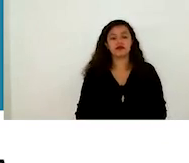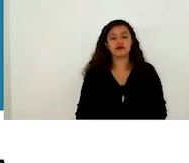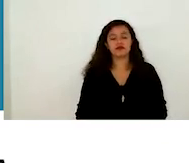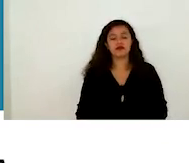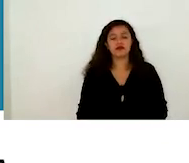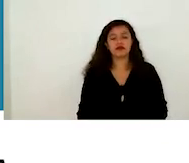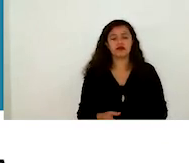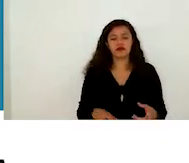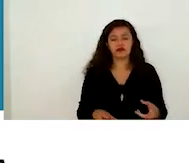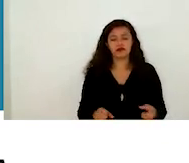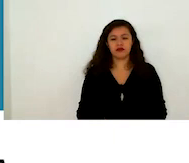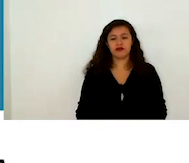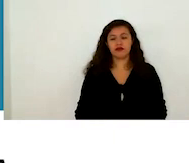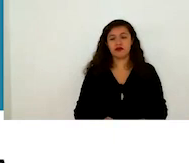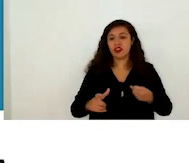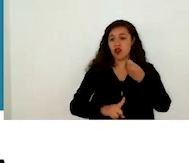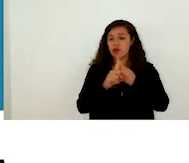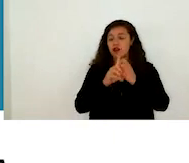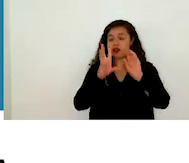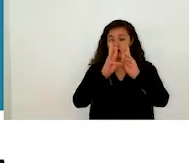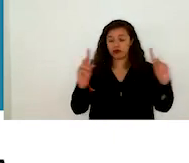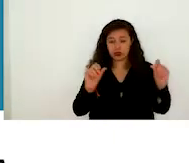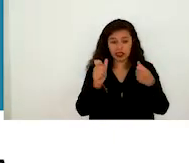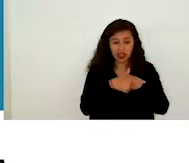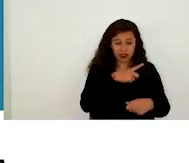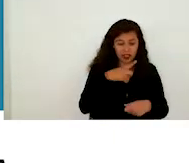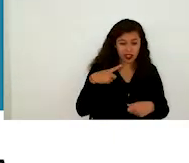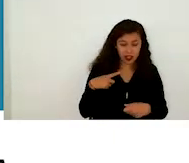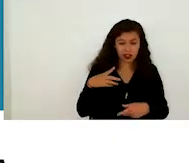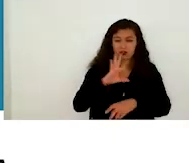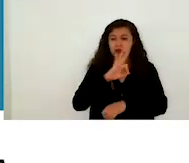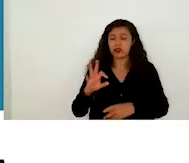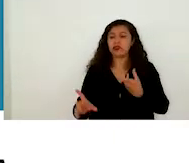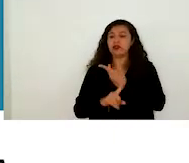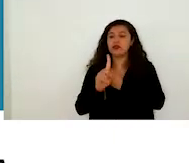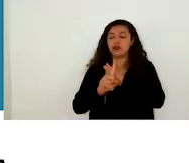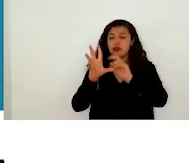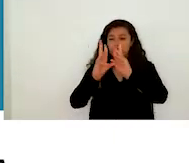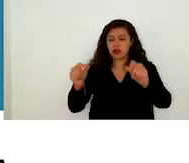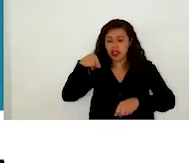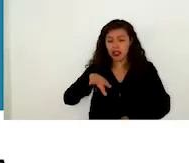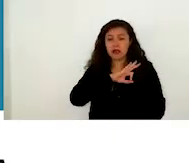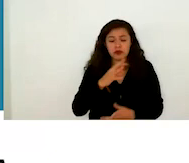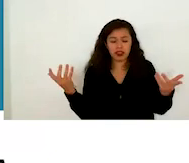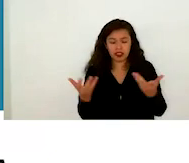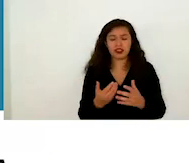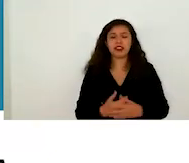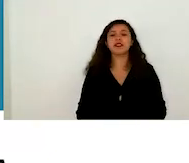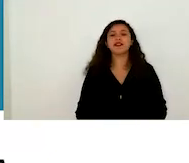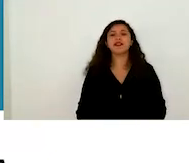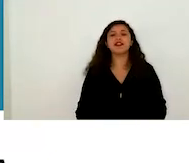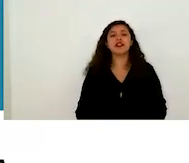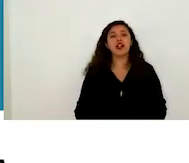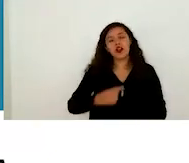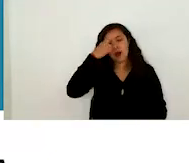si hay algo que tienes que solucionar se soluciona hay algo que podemos solucionar aquí lo solucionamos en este rubro